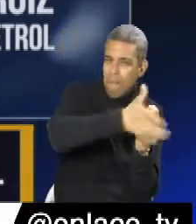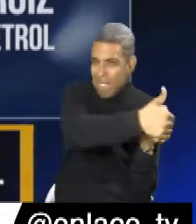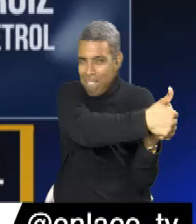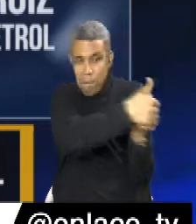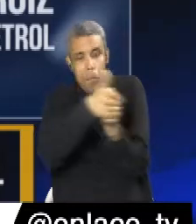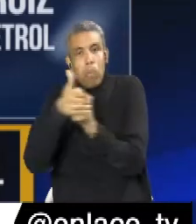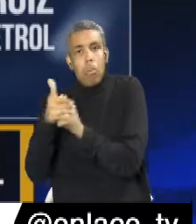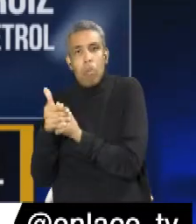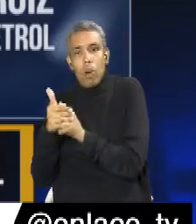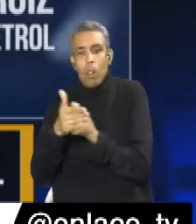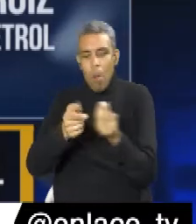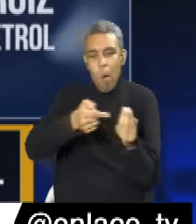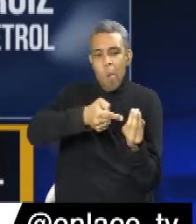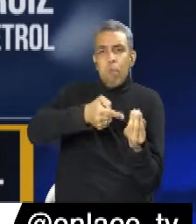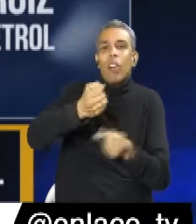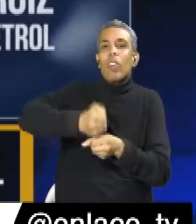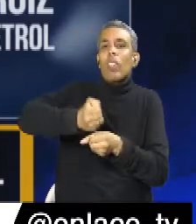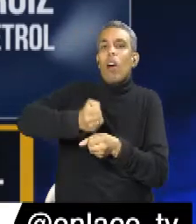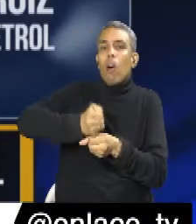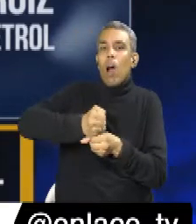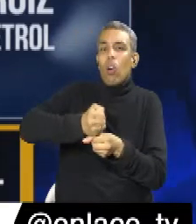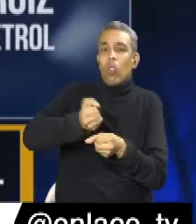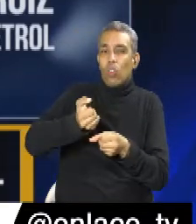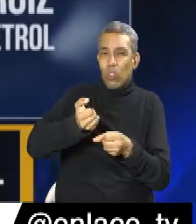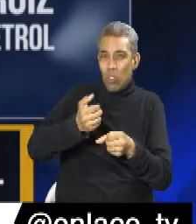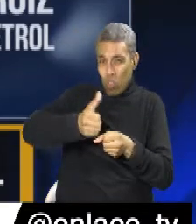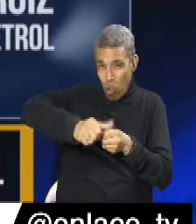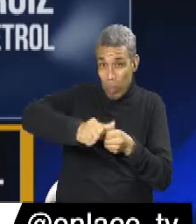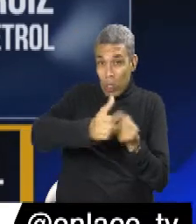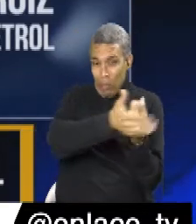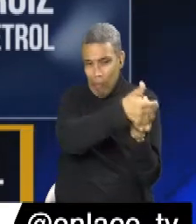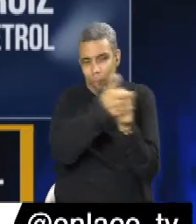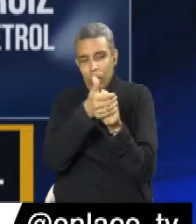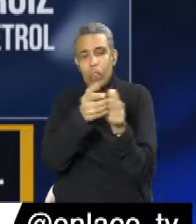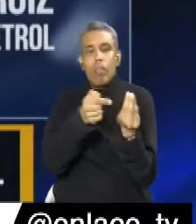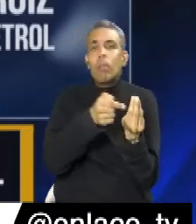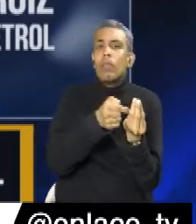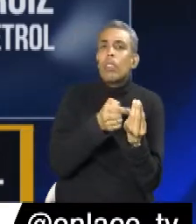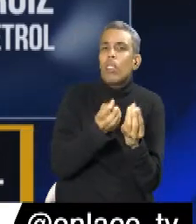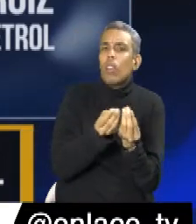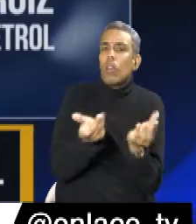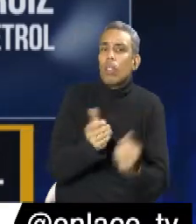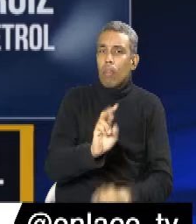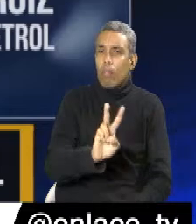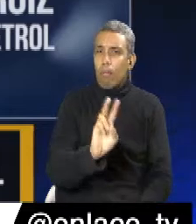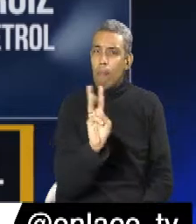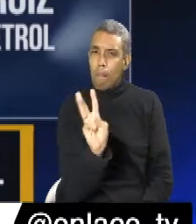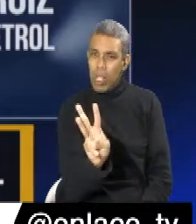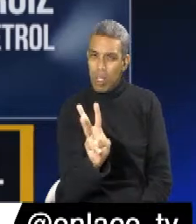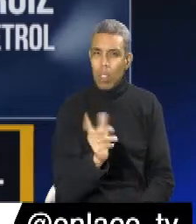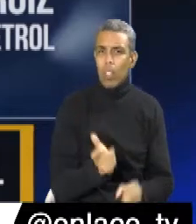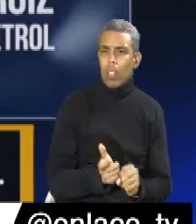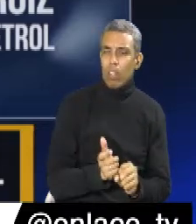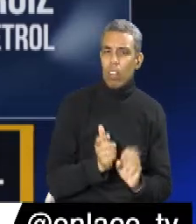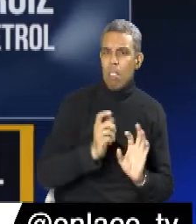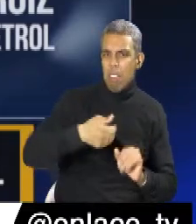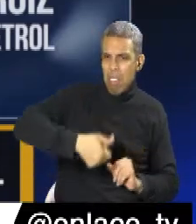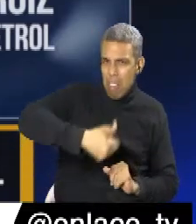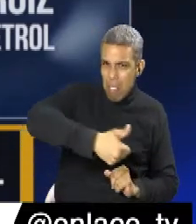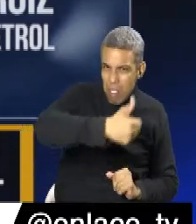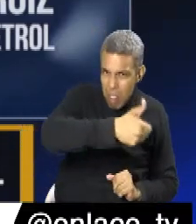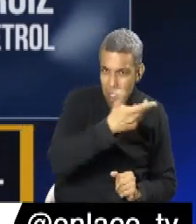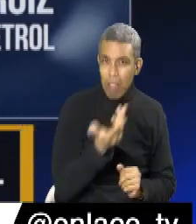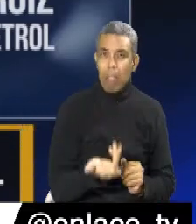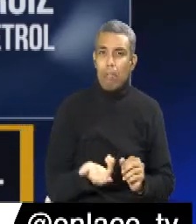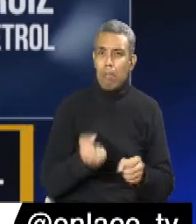de secuestro, podríamos decir, a cerca de 23 funcionarios, tanto nuestros como contratistas, quienes no han podido hacer el relevo